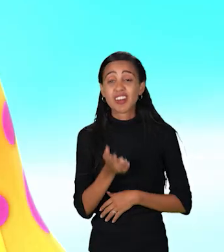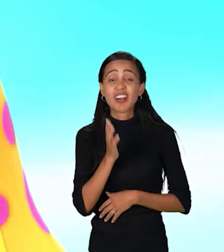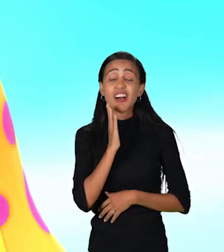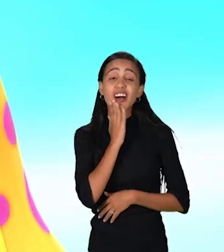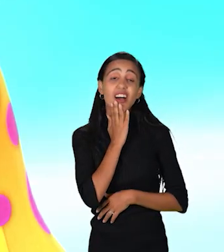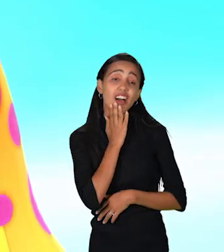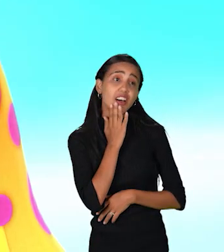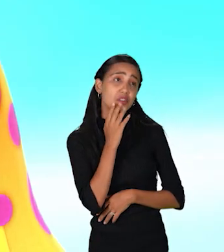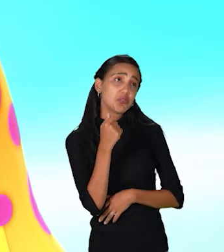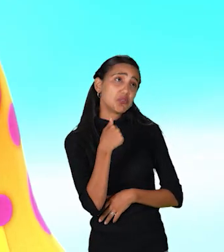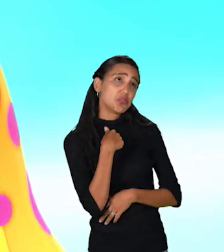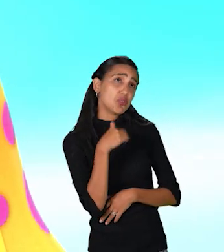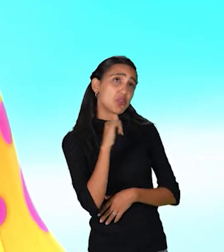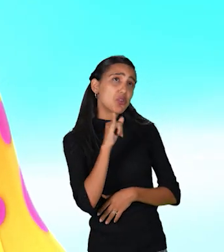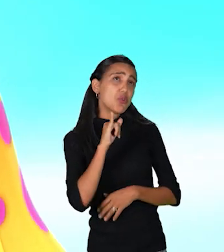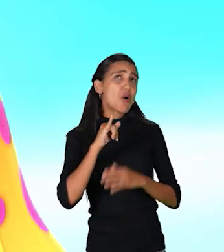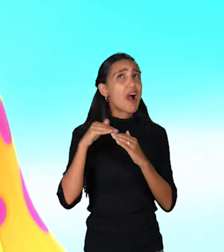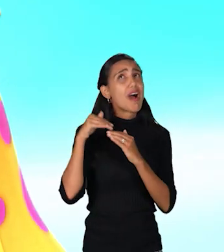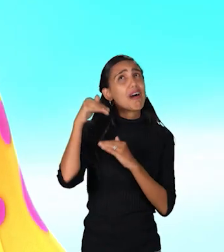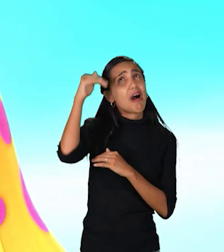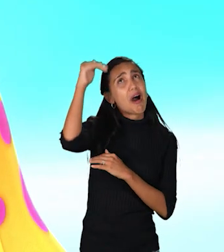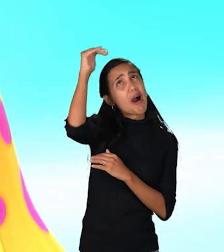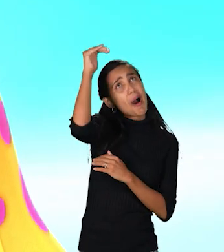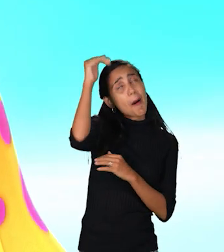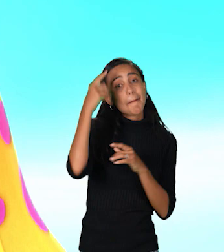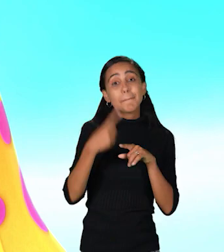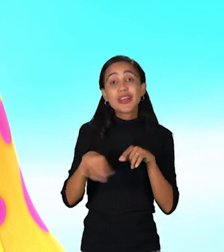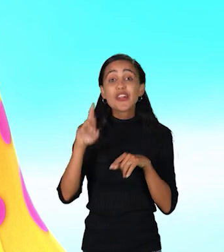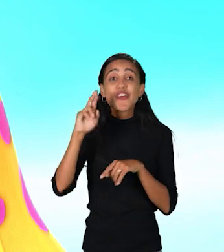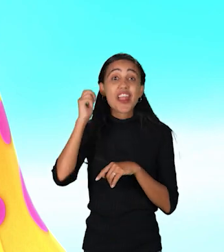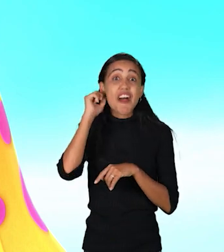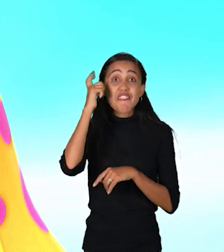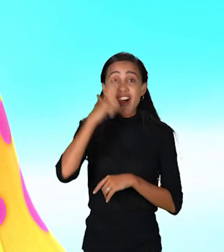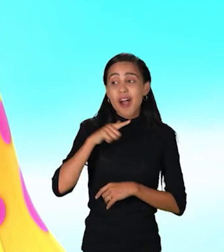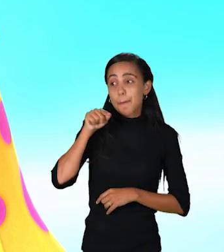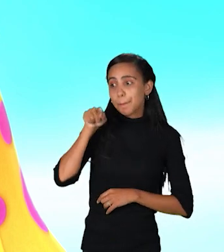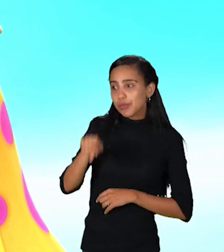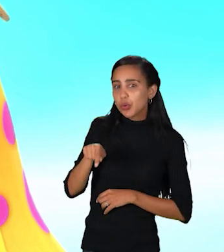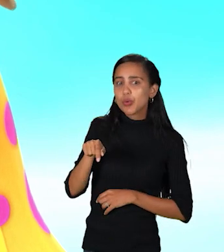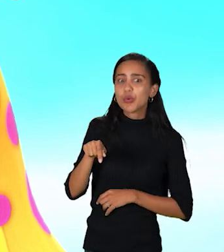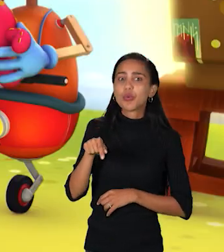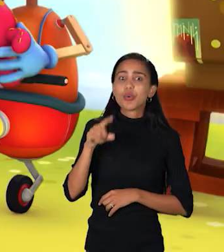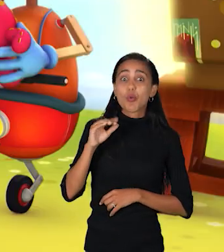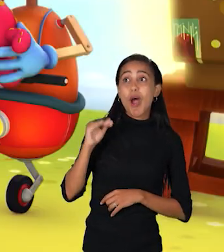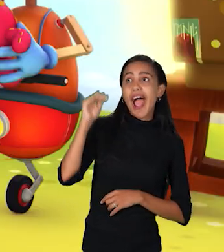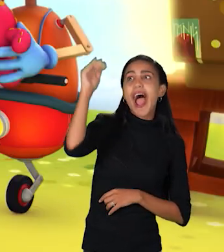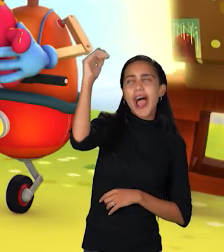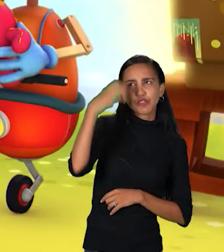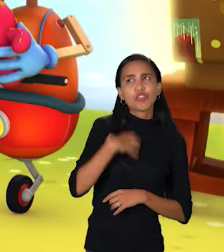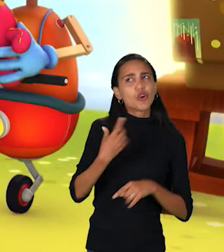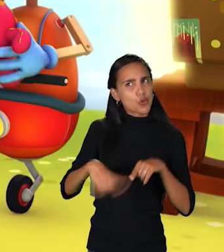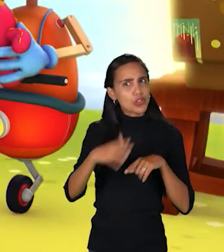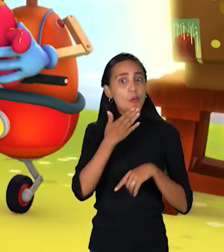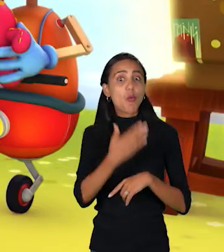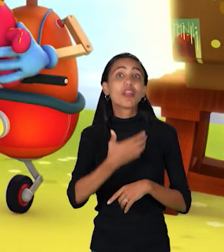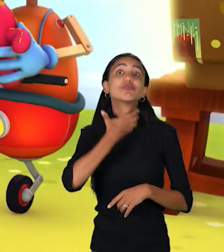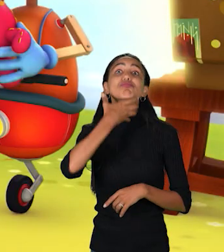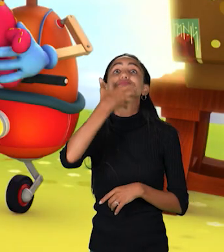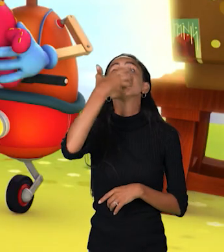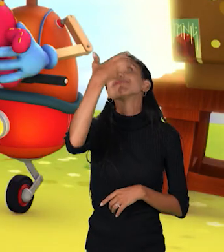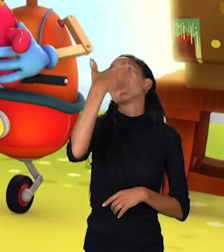no como yo, que soy un gigante. Pero Rafa, ser alto también tiene ventajas. Tu cuello es